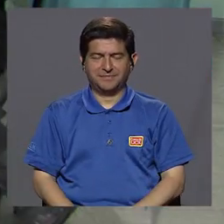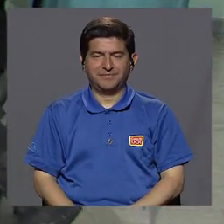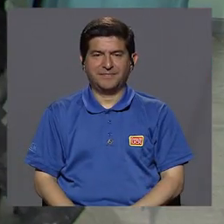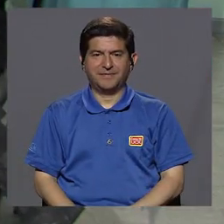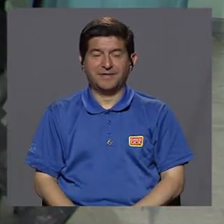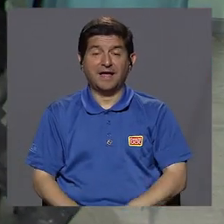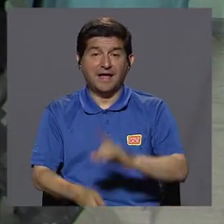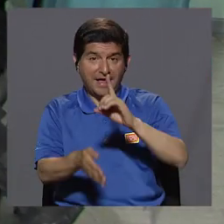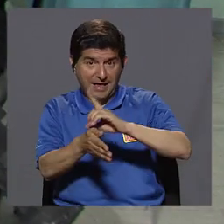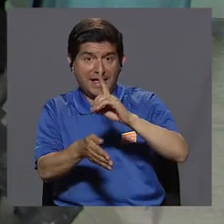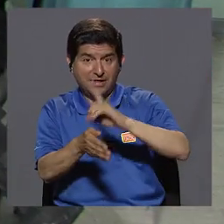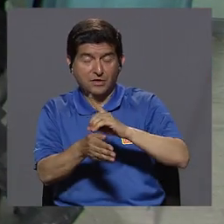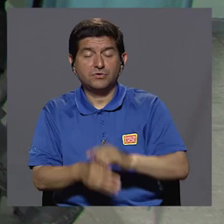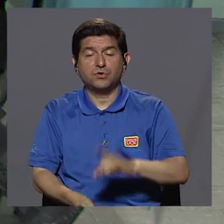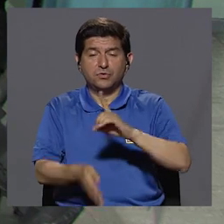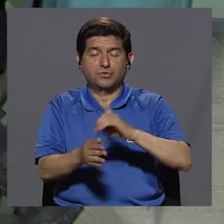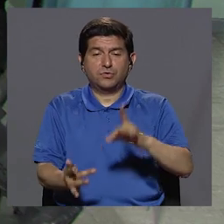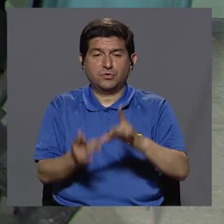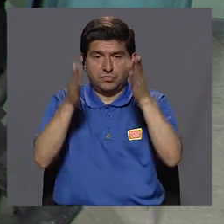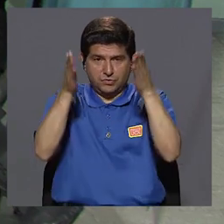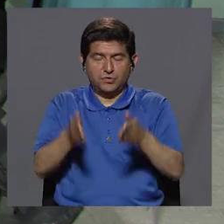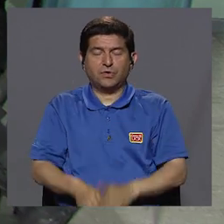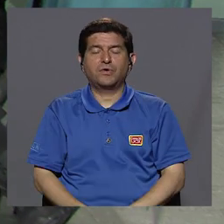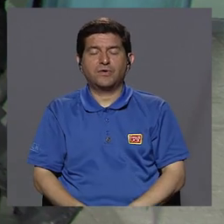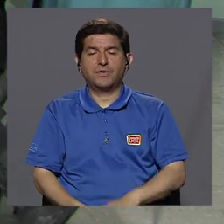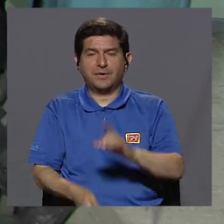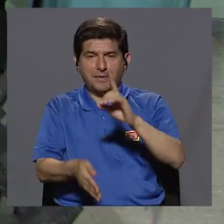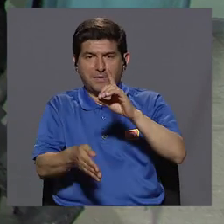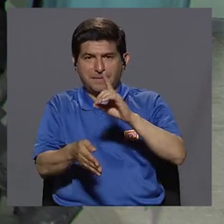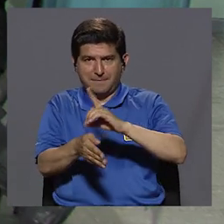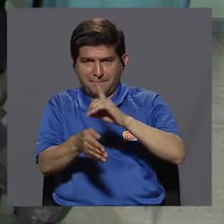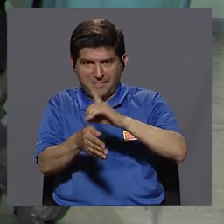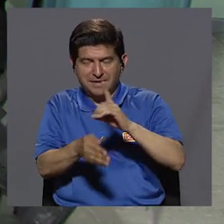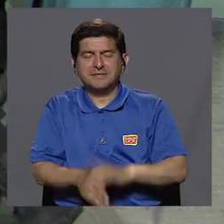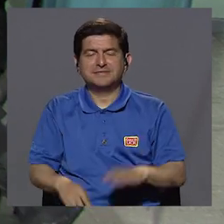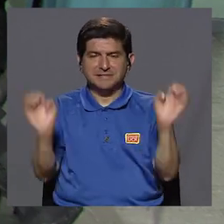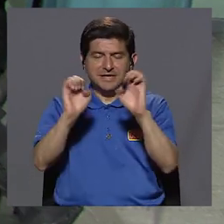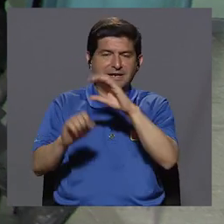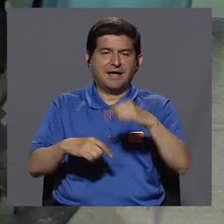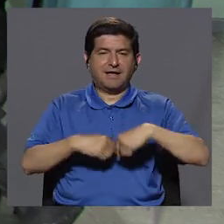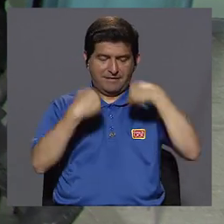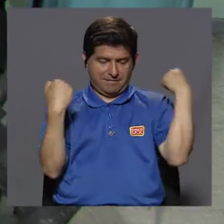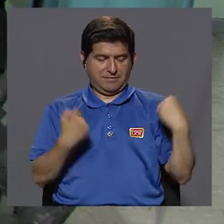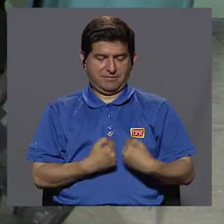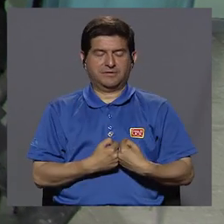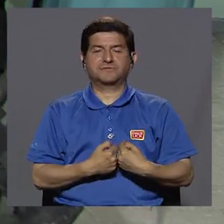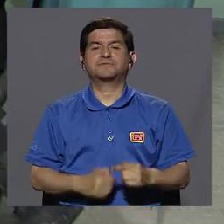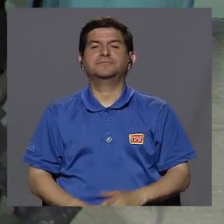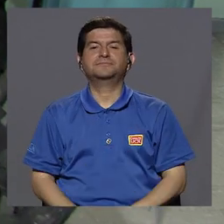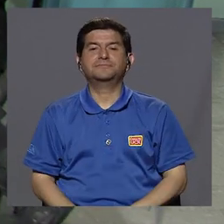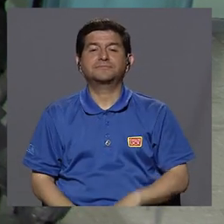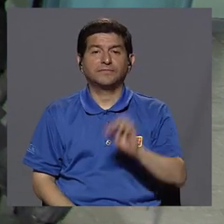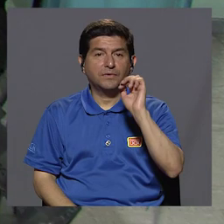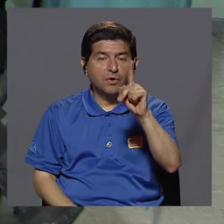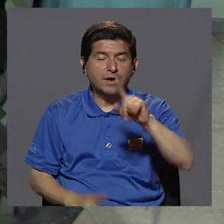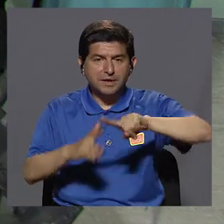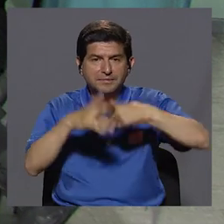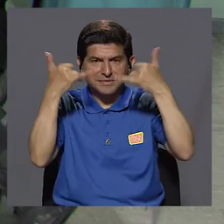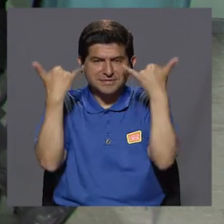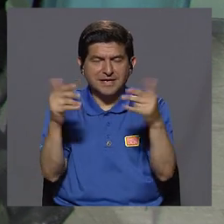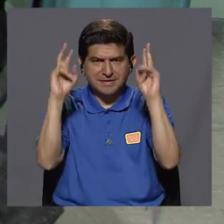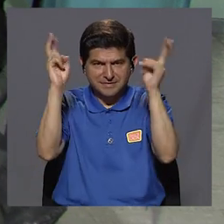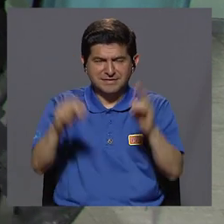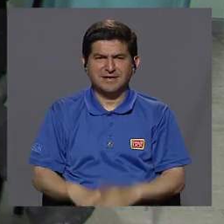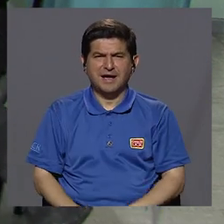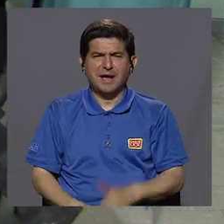gracias el doctor como les comentaba es médico especialista en medicina de emergencias y en cardiología y doctor ok entremos